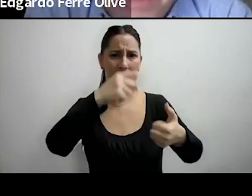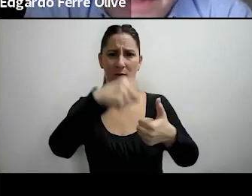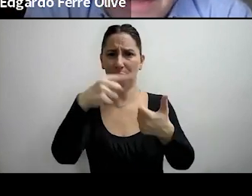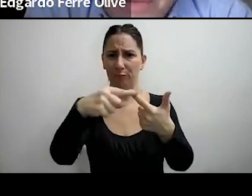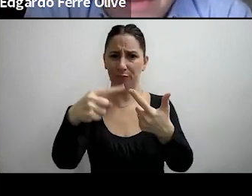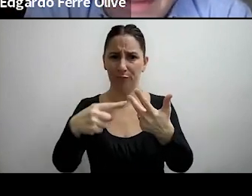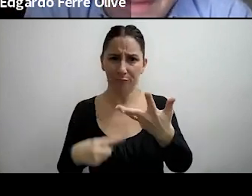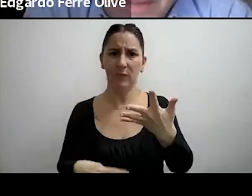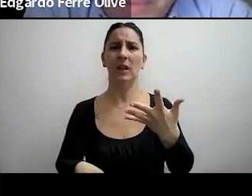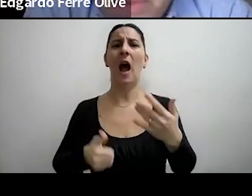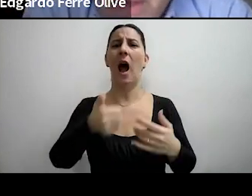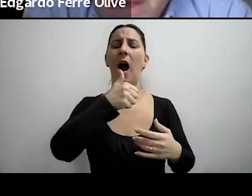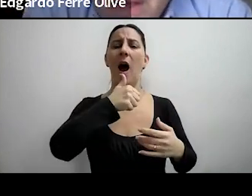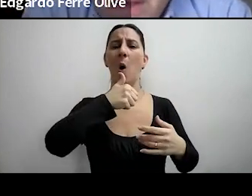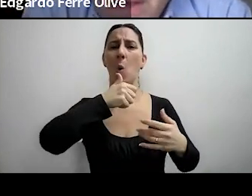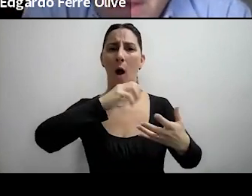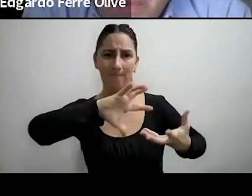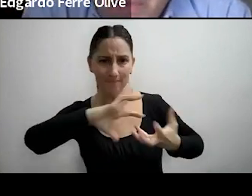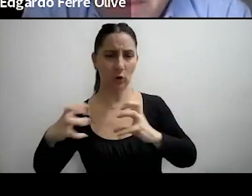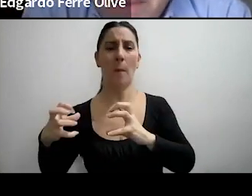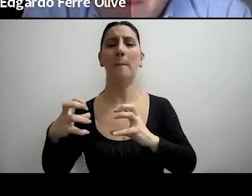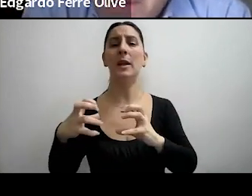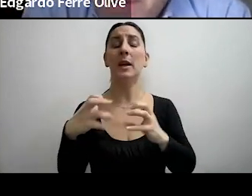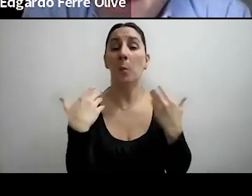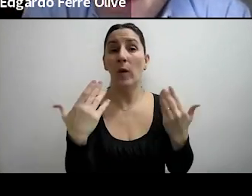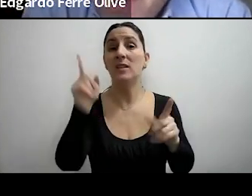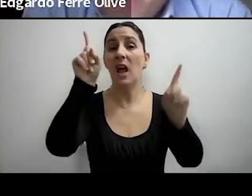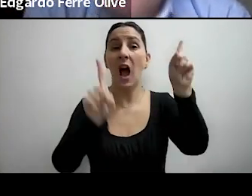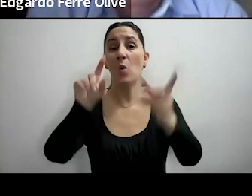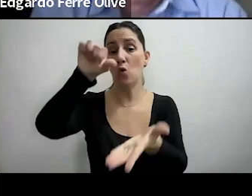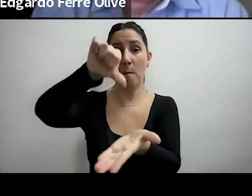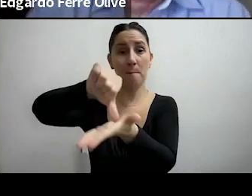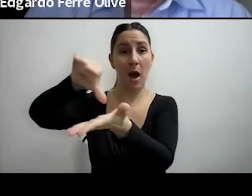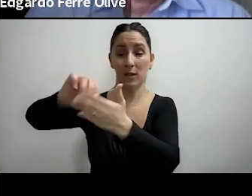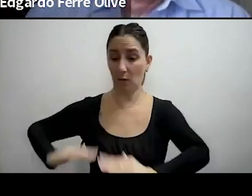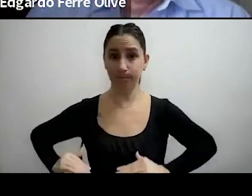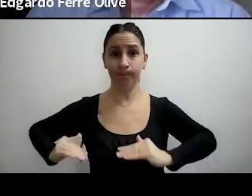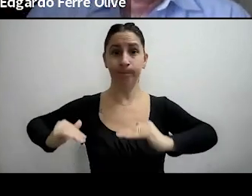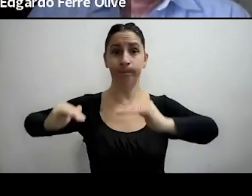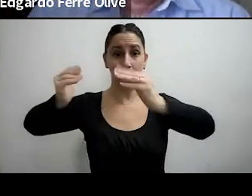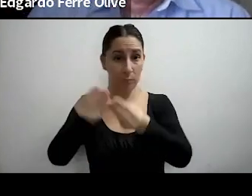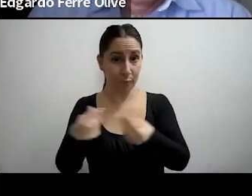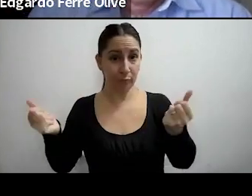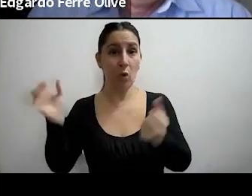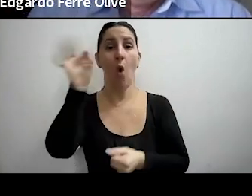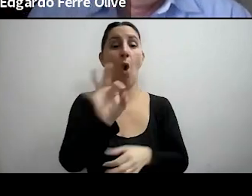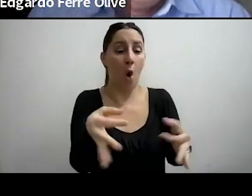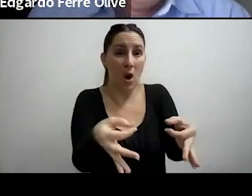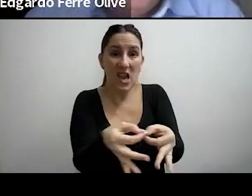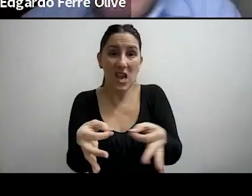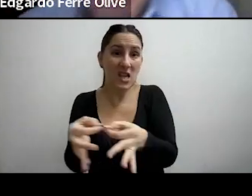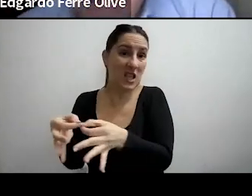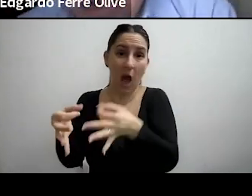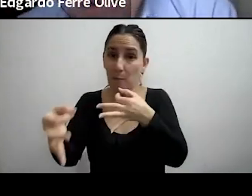el nivel de las aguas, que puede llegar a que algunos países desaparezcan o que algunas islas dejen de